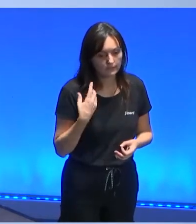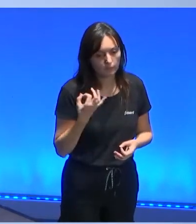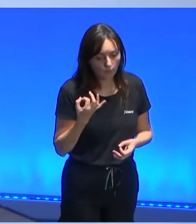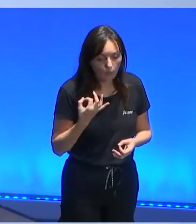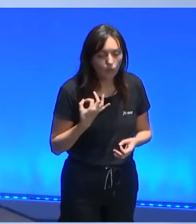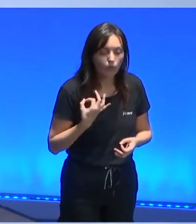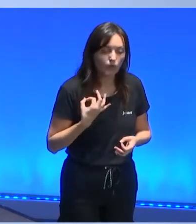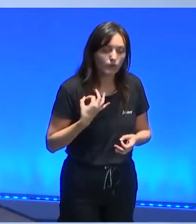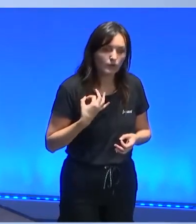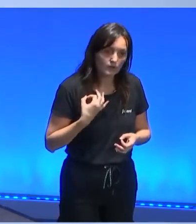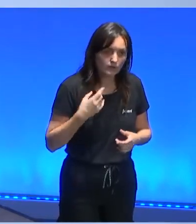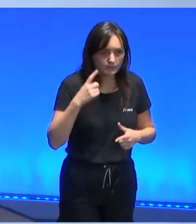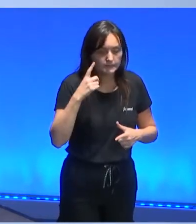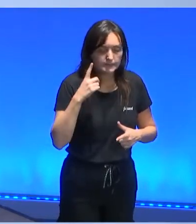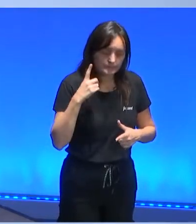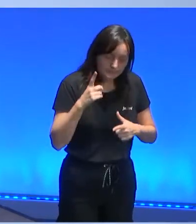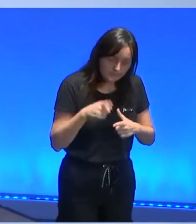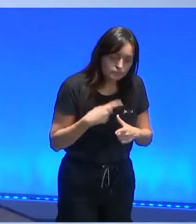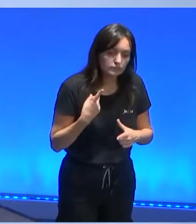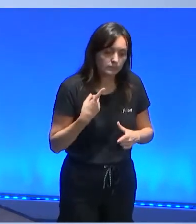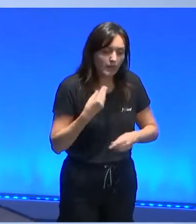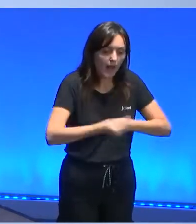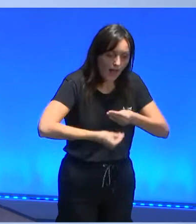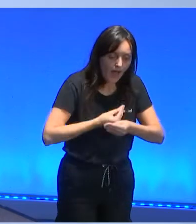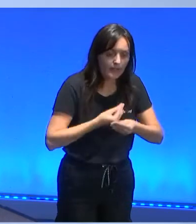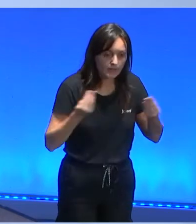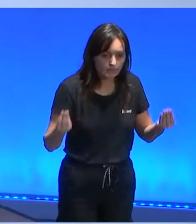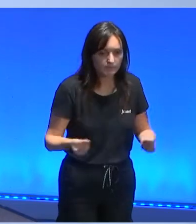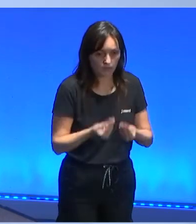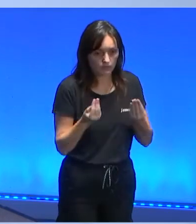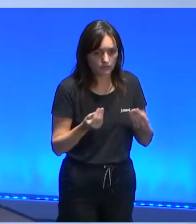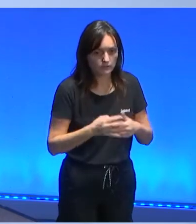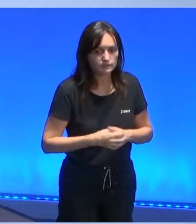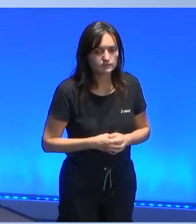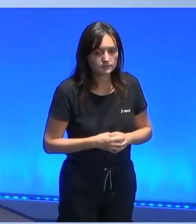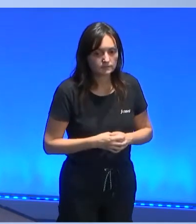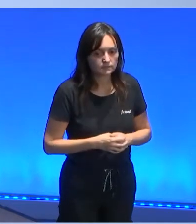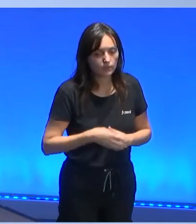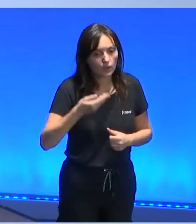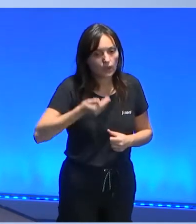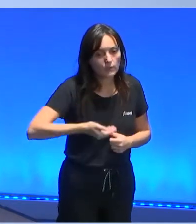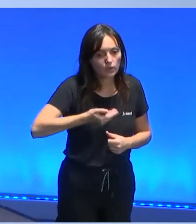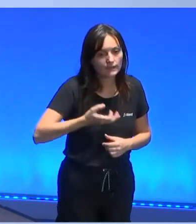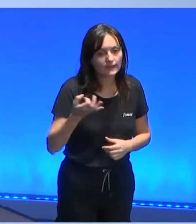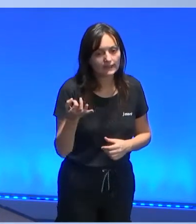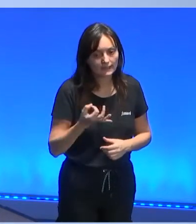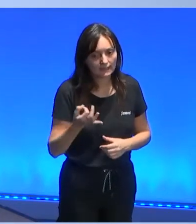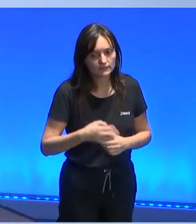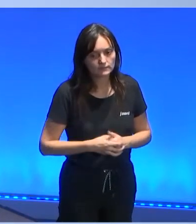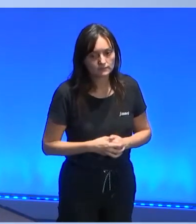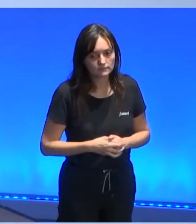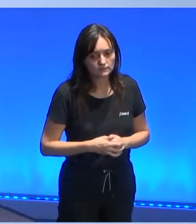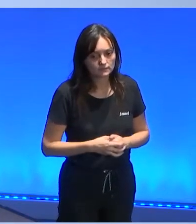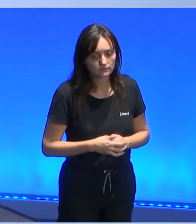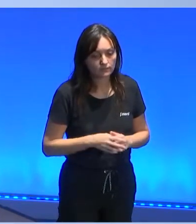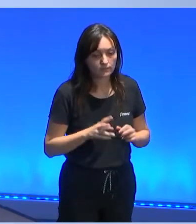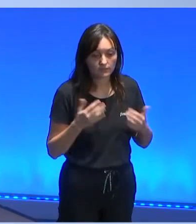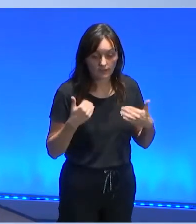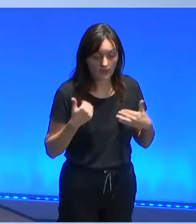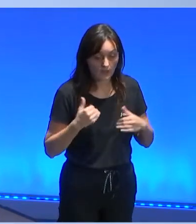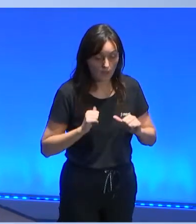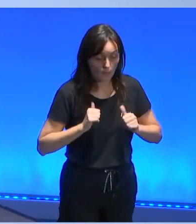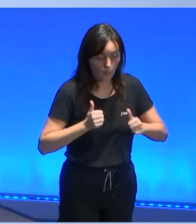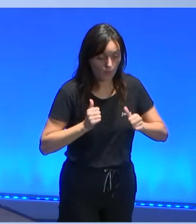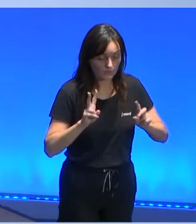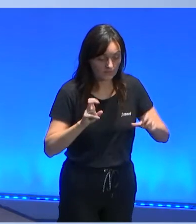y hacer las cosas todavía mejor, que las hacemos muy bien, pero importante, estamos ya en la línea de la participación,